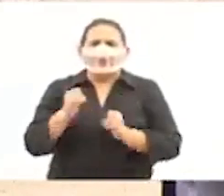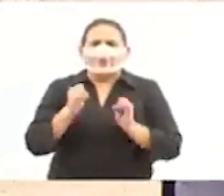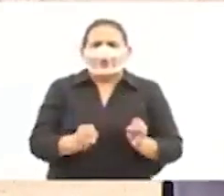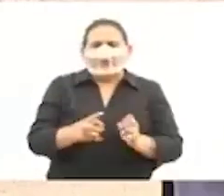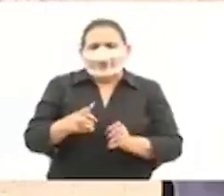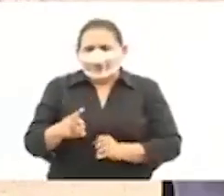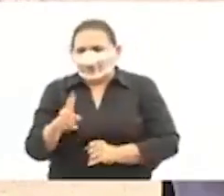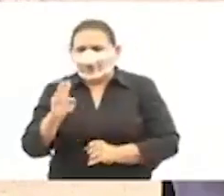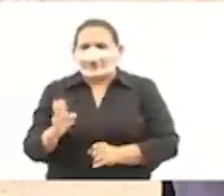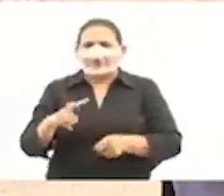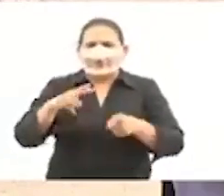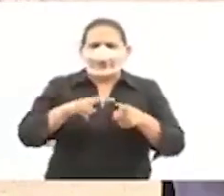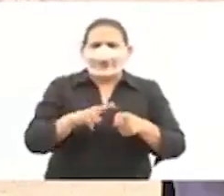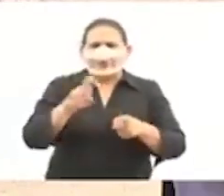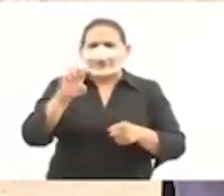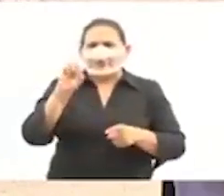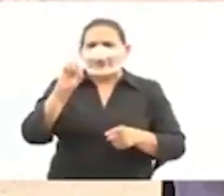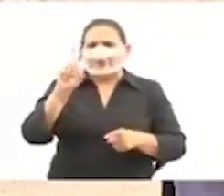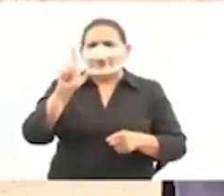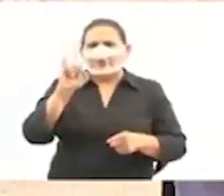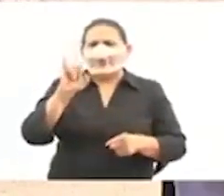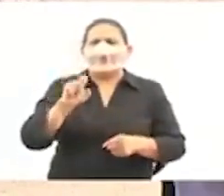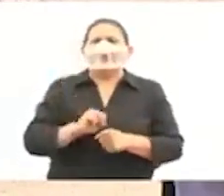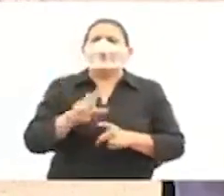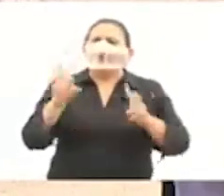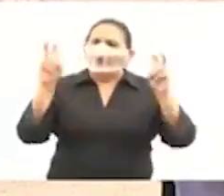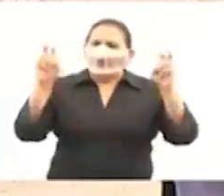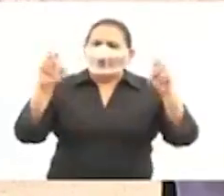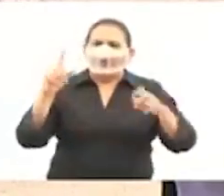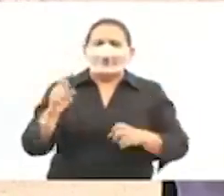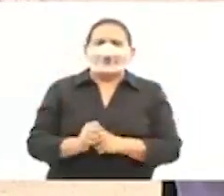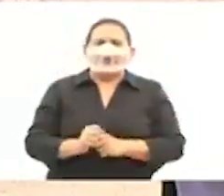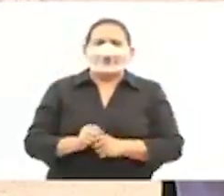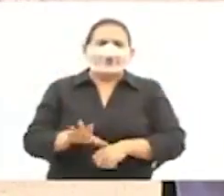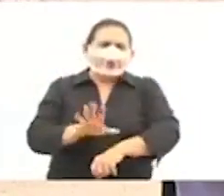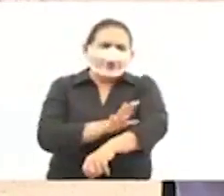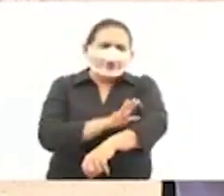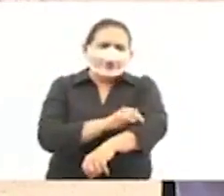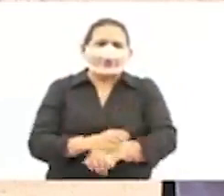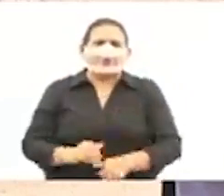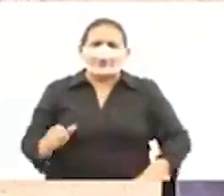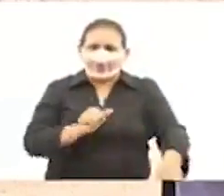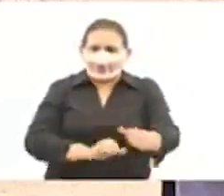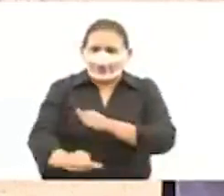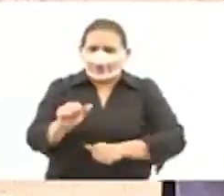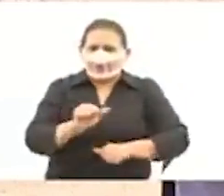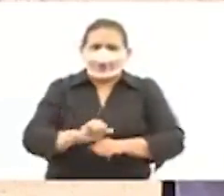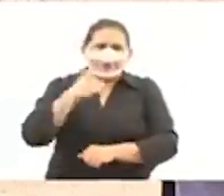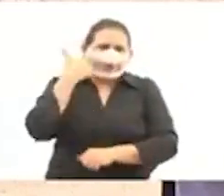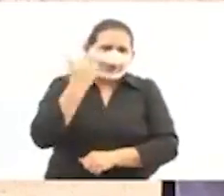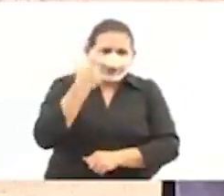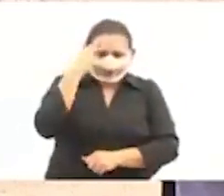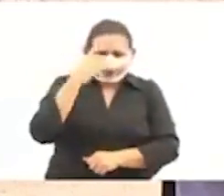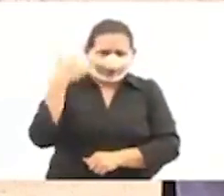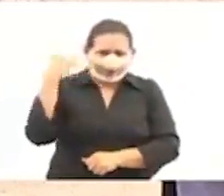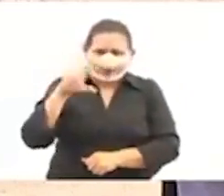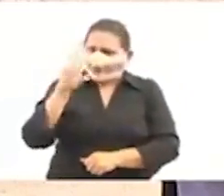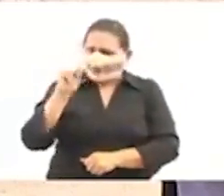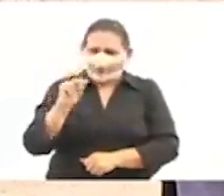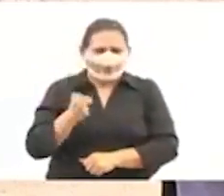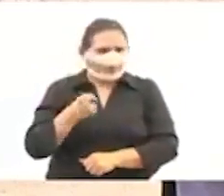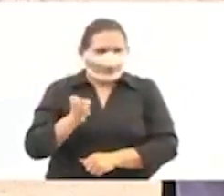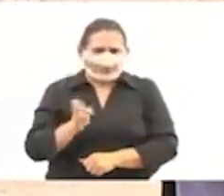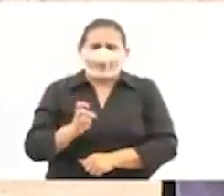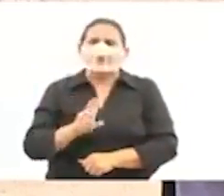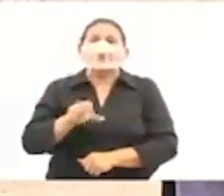parque eólico sin duda el tema de las energías renovables son parte fundamental de lo que queremos para yucatán no en esta administración